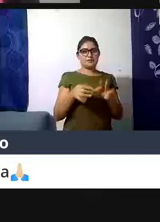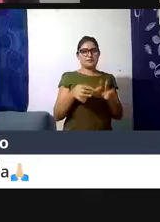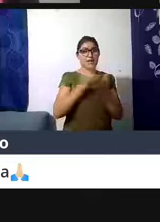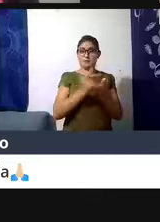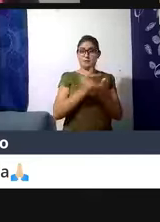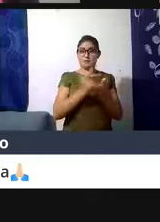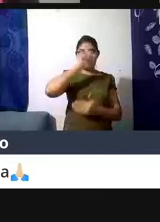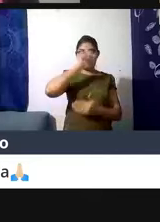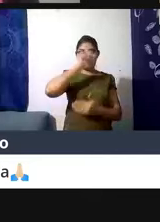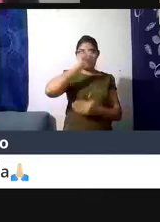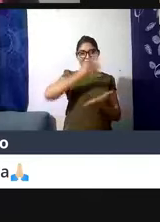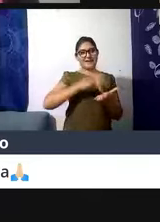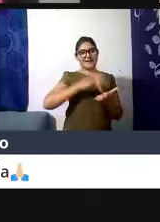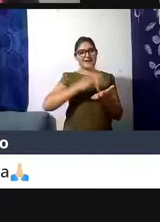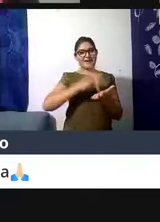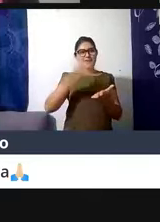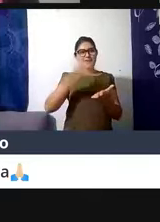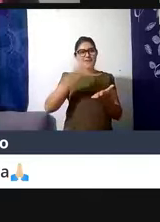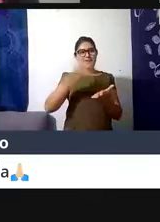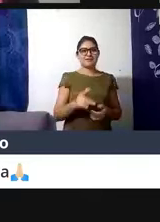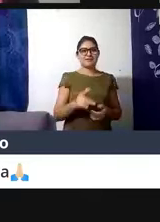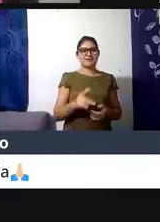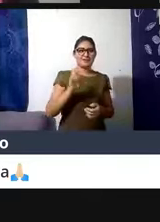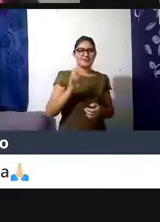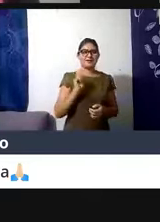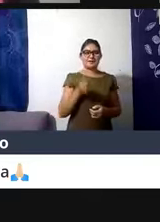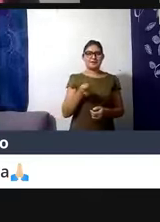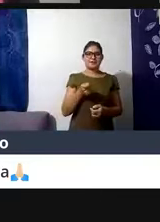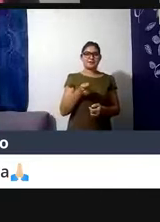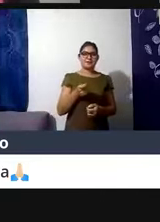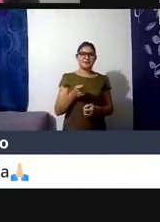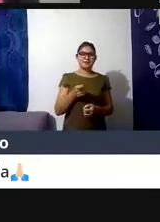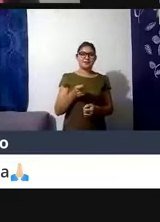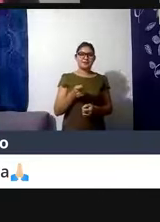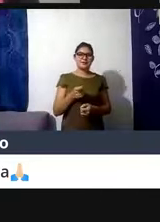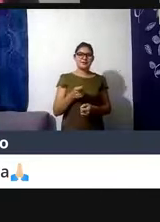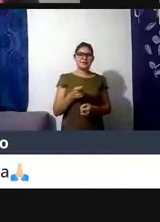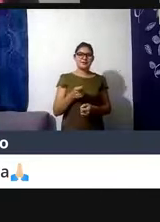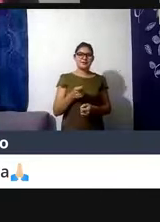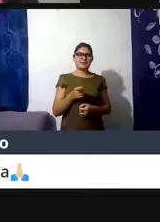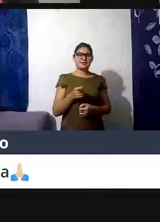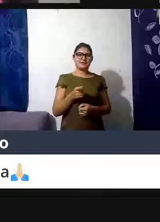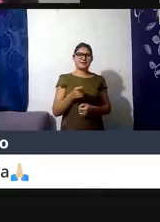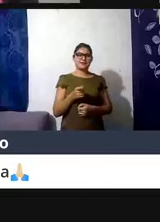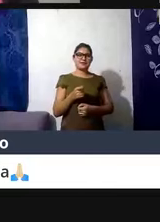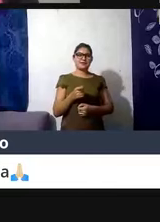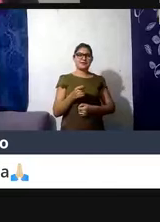Estúpido Amor de Trixia Valle para adolescentes. Recomiendan tu libro